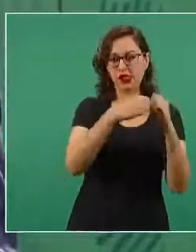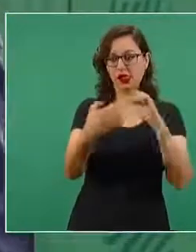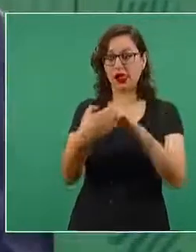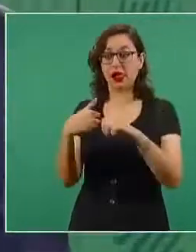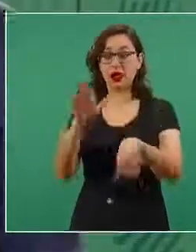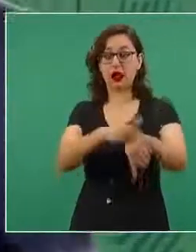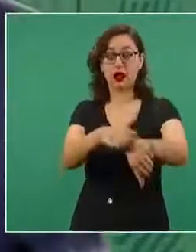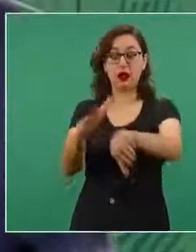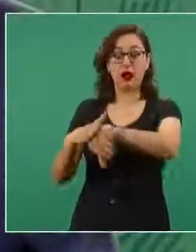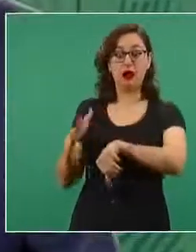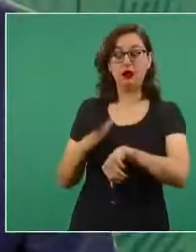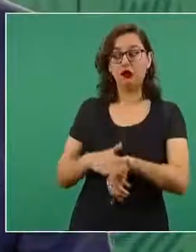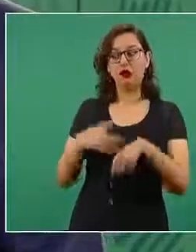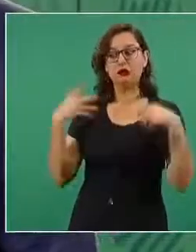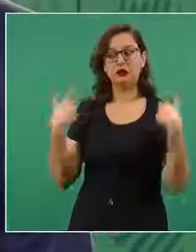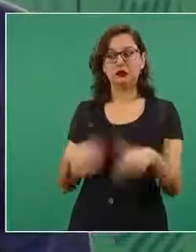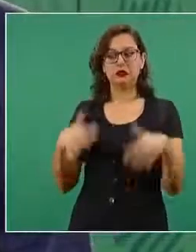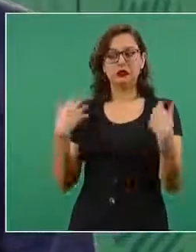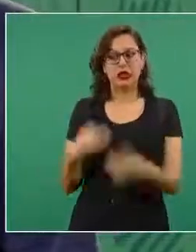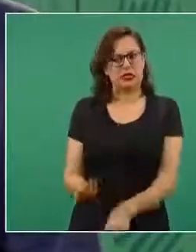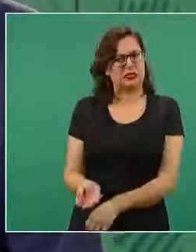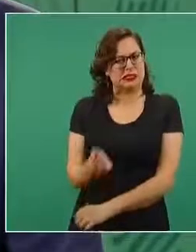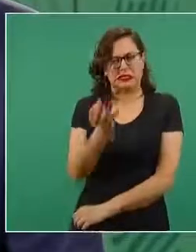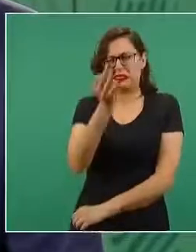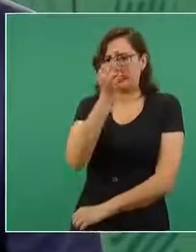que participaran